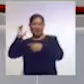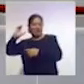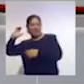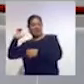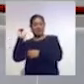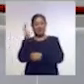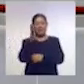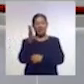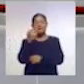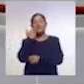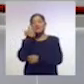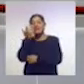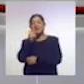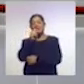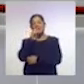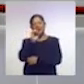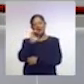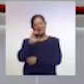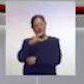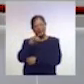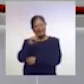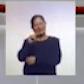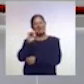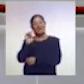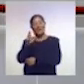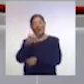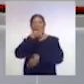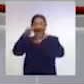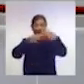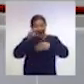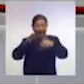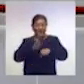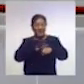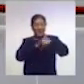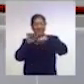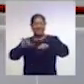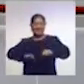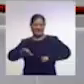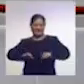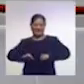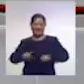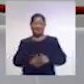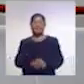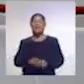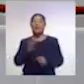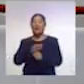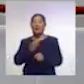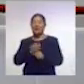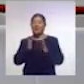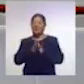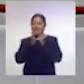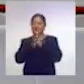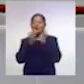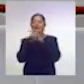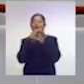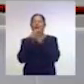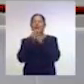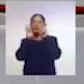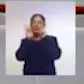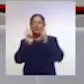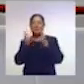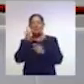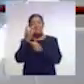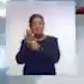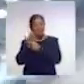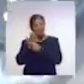busca a través del Tochito pues darle mayor fomento a esta actividad. En esta ocasión estuvieron participando en curso de verano y dicen que les fue muy